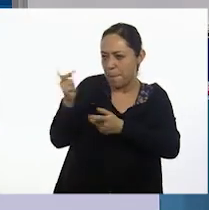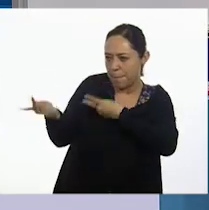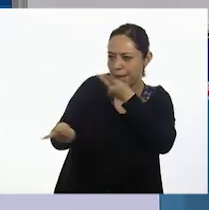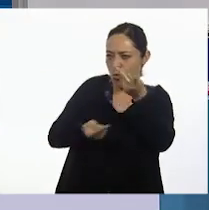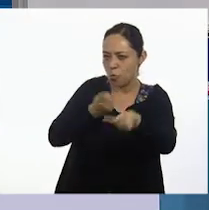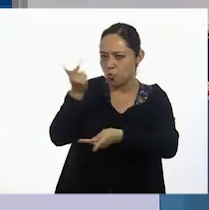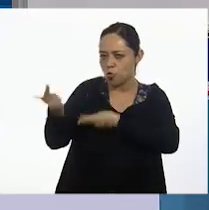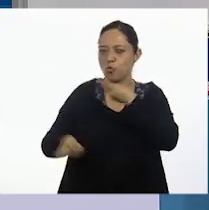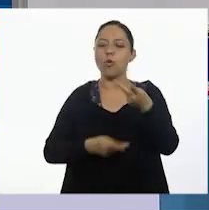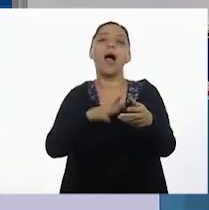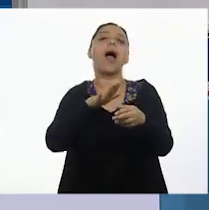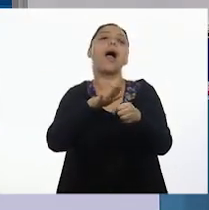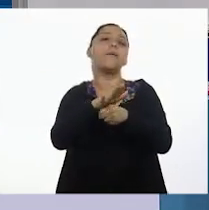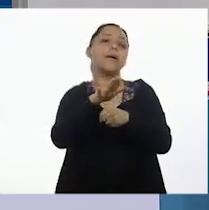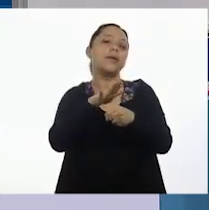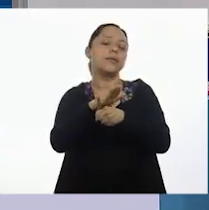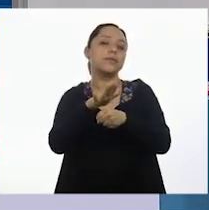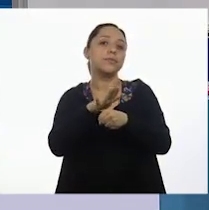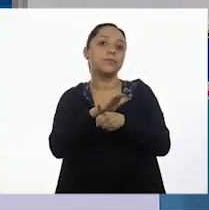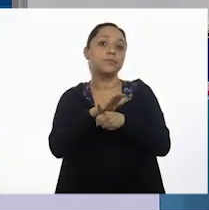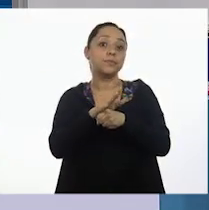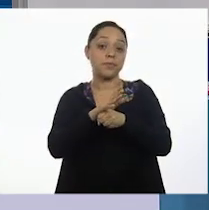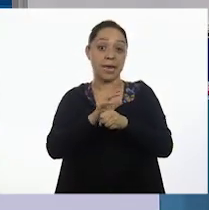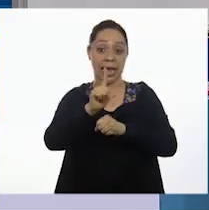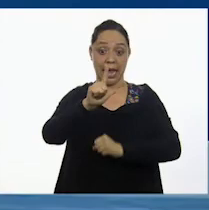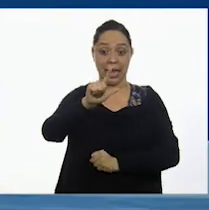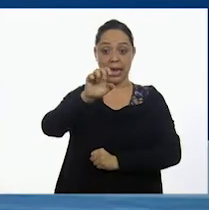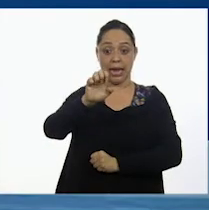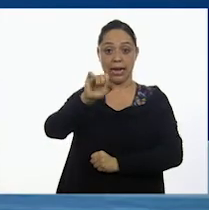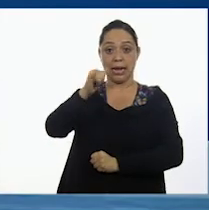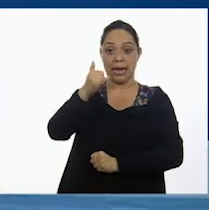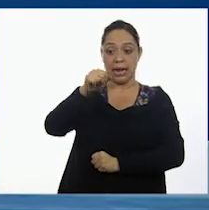¿cuál será la importancia de las leyendas?